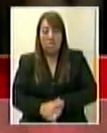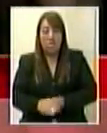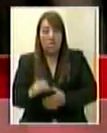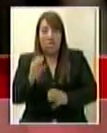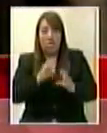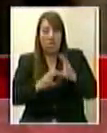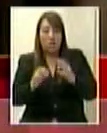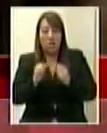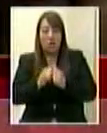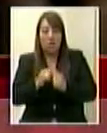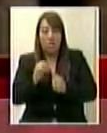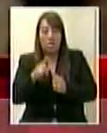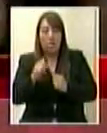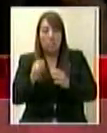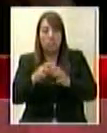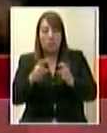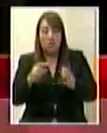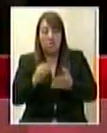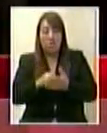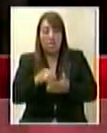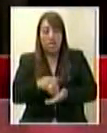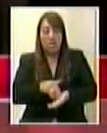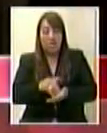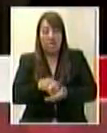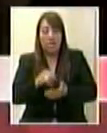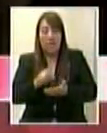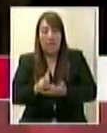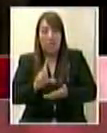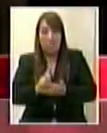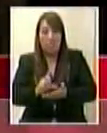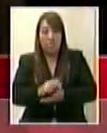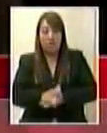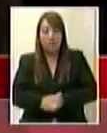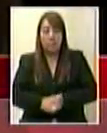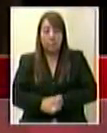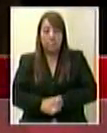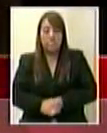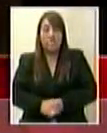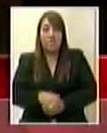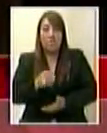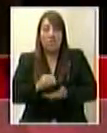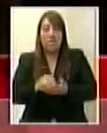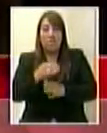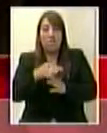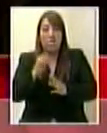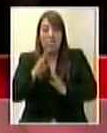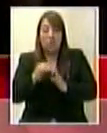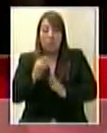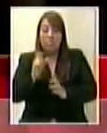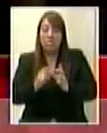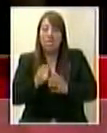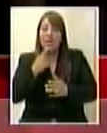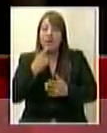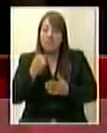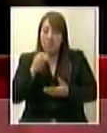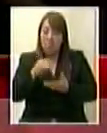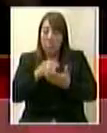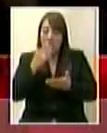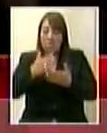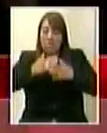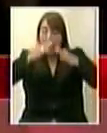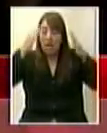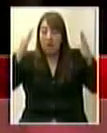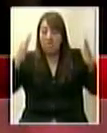coordinado con las poblaciones vulnerables de Lima, que son más de 500.000 de personas que están expuestas a